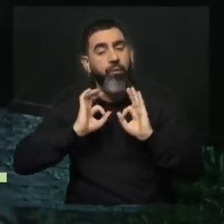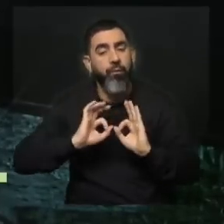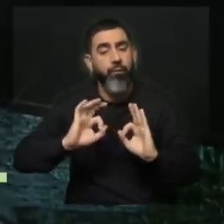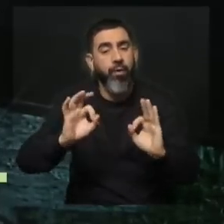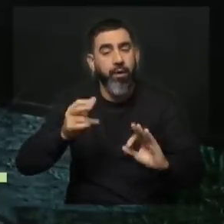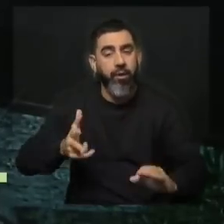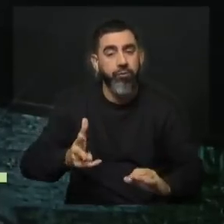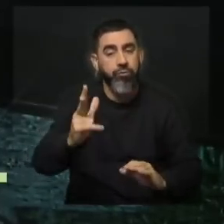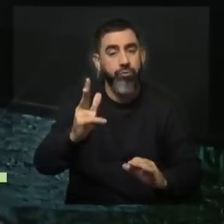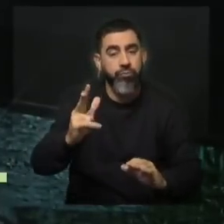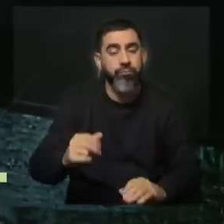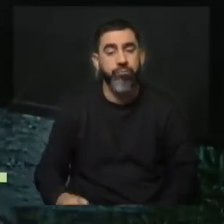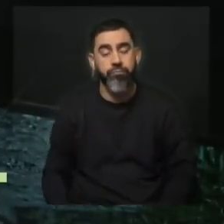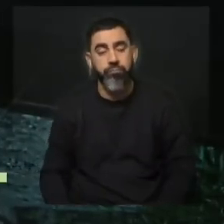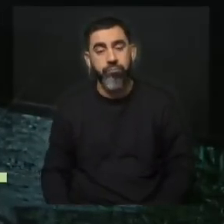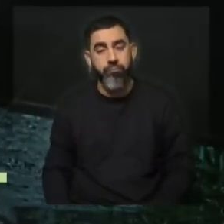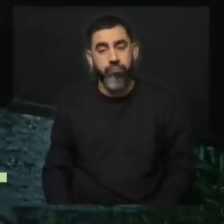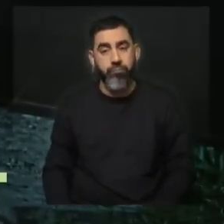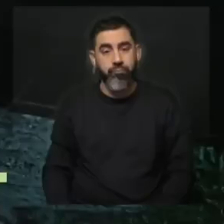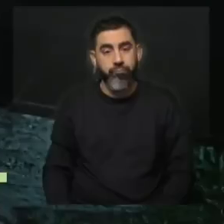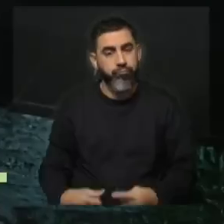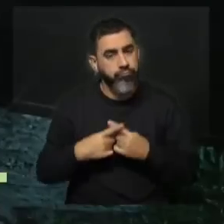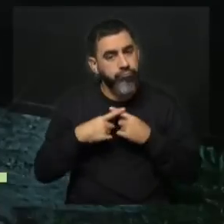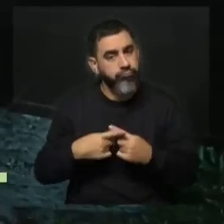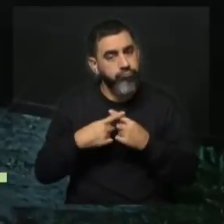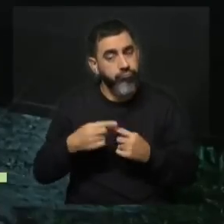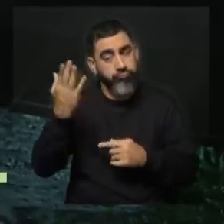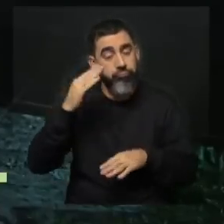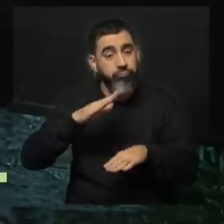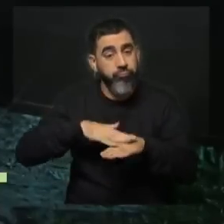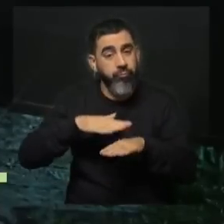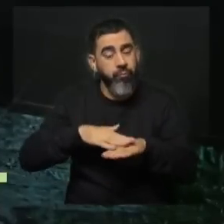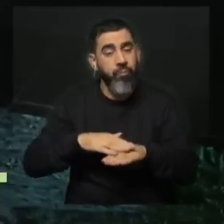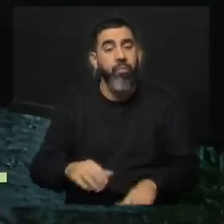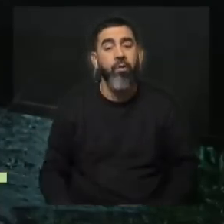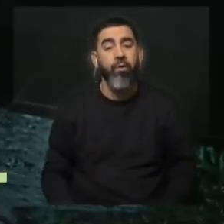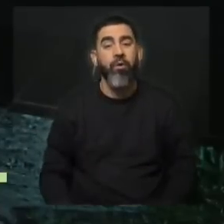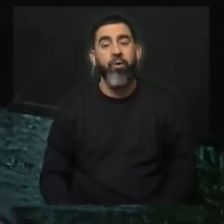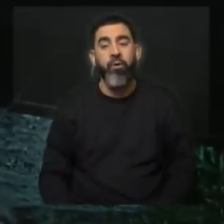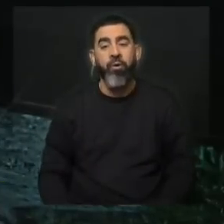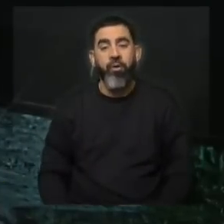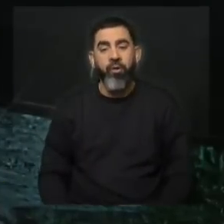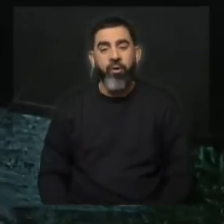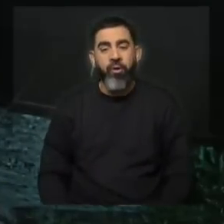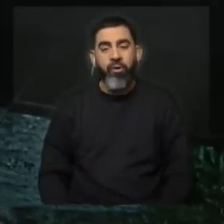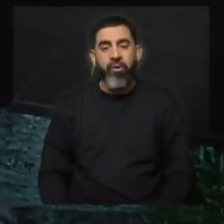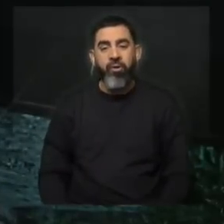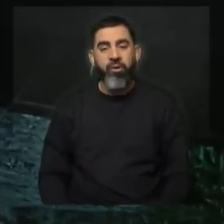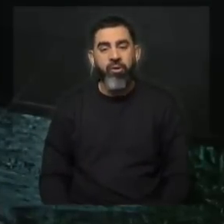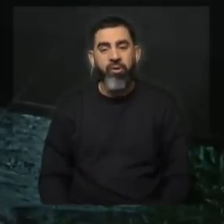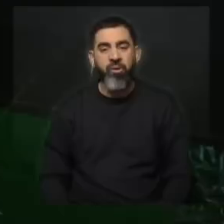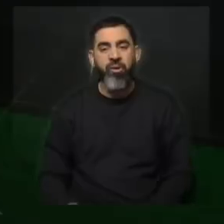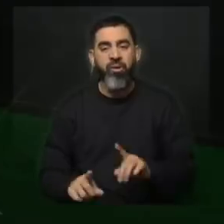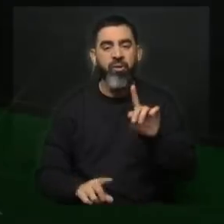vacaciones no que fue bastante bien discutido cuando se estaba planificando la fecha del cambio de fecha exactamente Exactamente Bueno